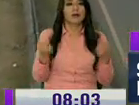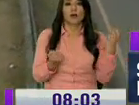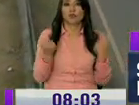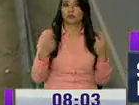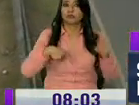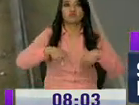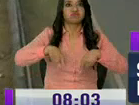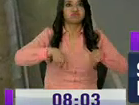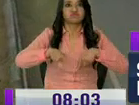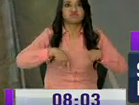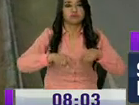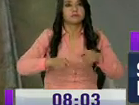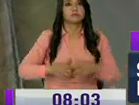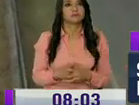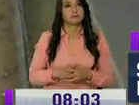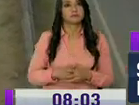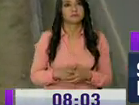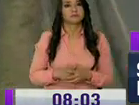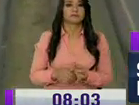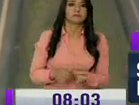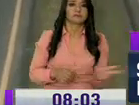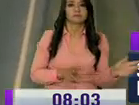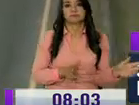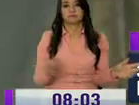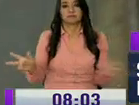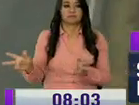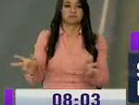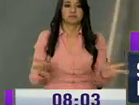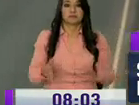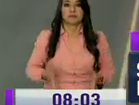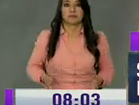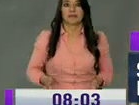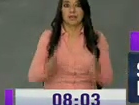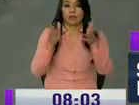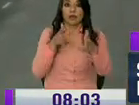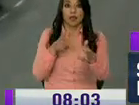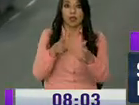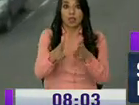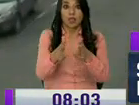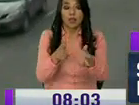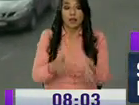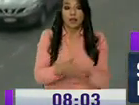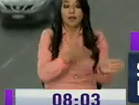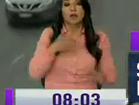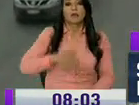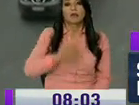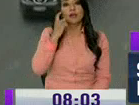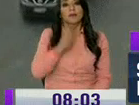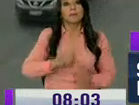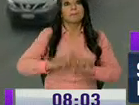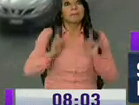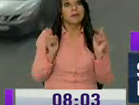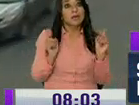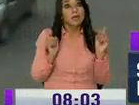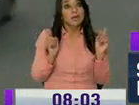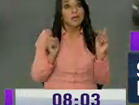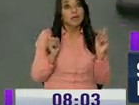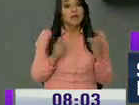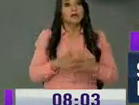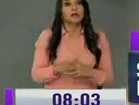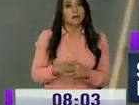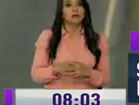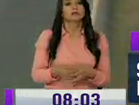vehicular. Parece ser que se está desviando también a los vehículos por la Simón Bolívar. Sin embargo, como decimos